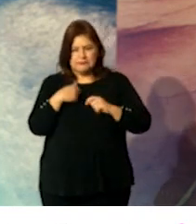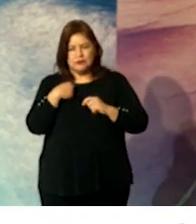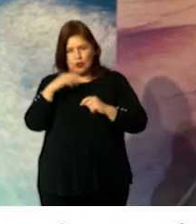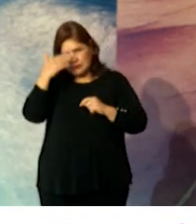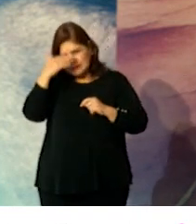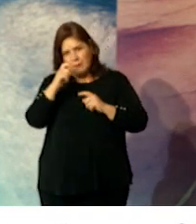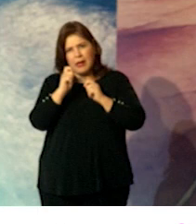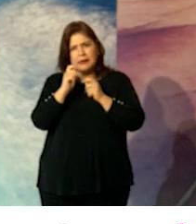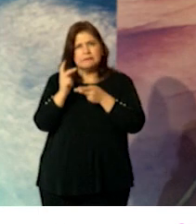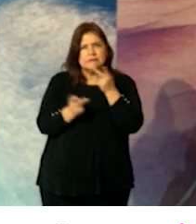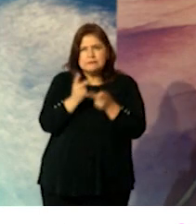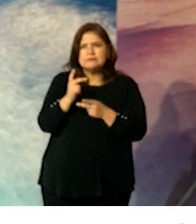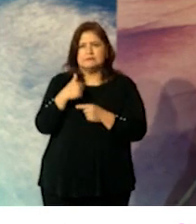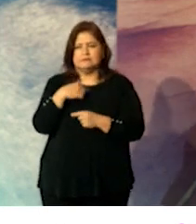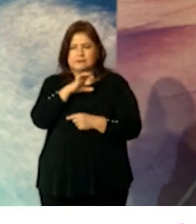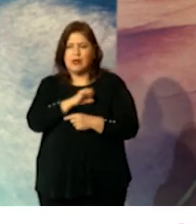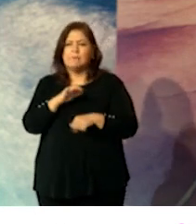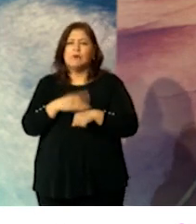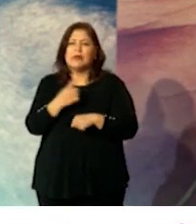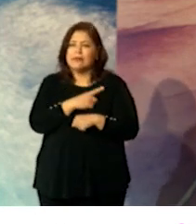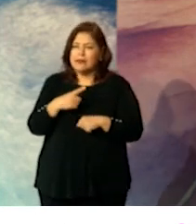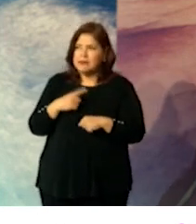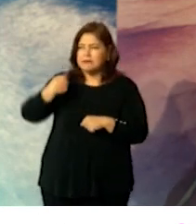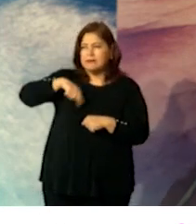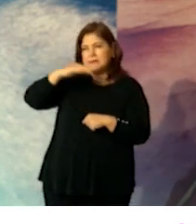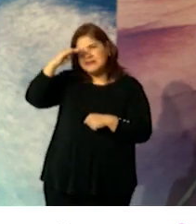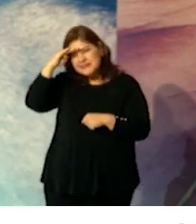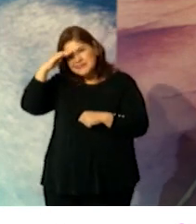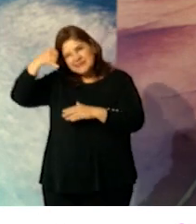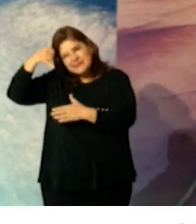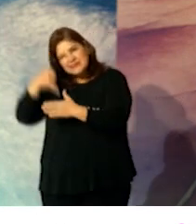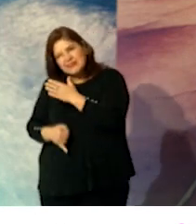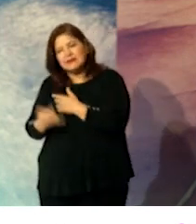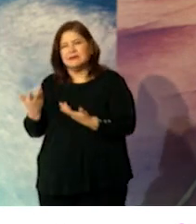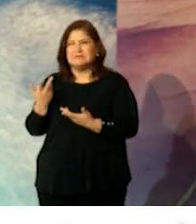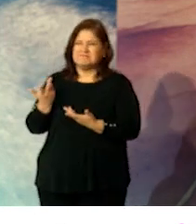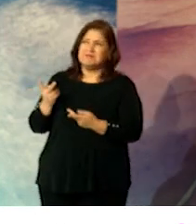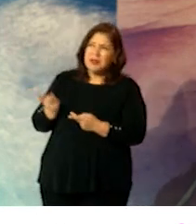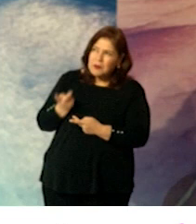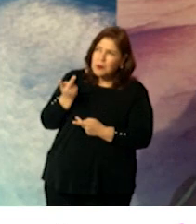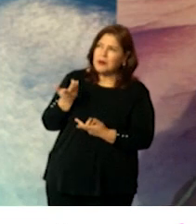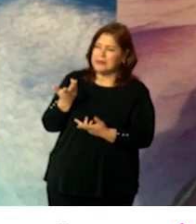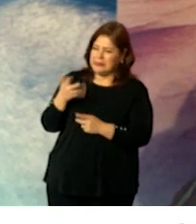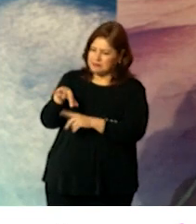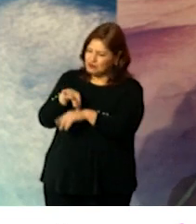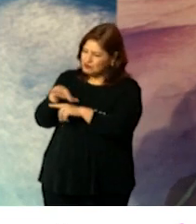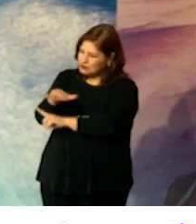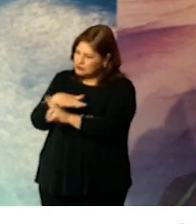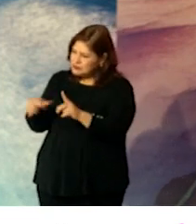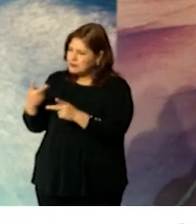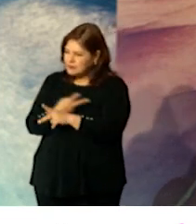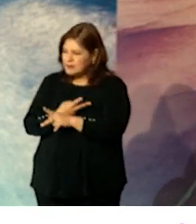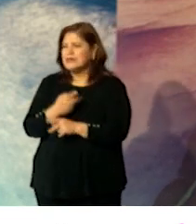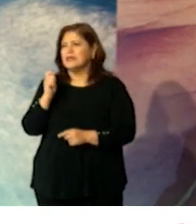me encanta porque creo que tenemos que empezarnos a cuestionar tan profundamente nuestras realidades que nos tenemos